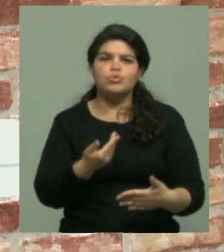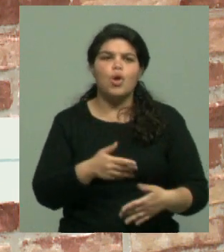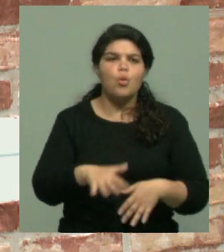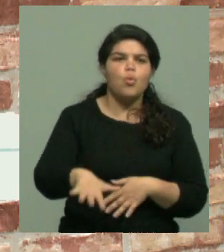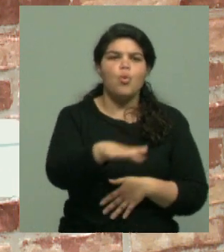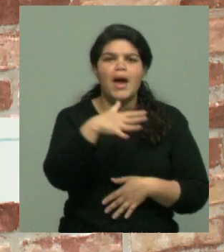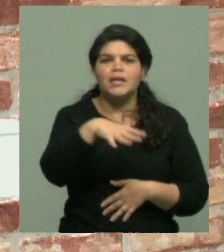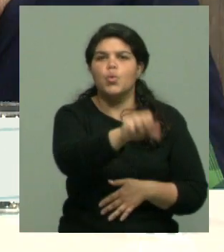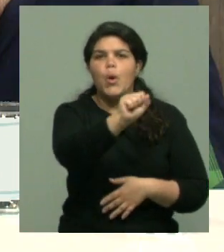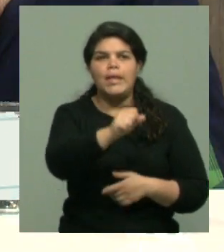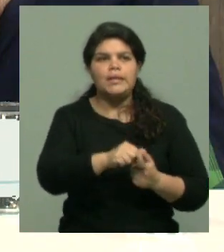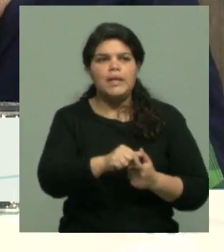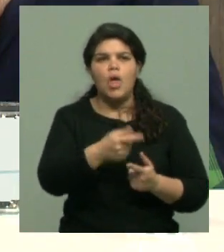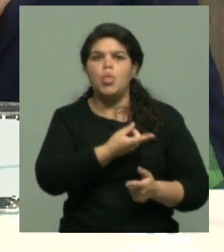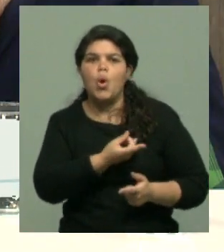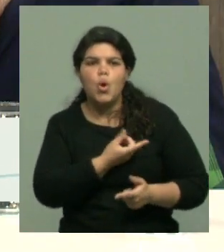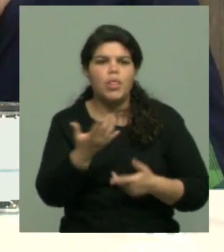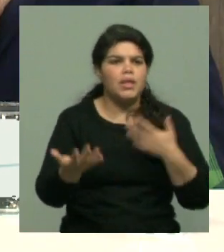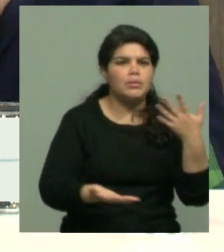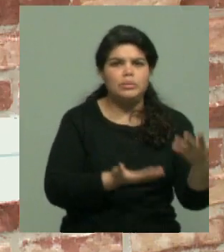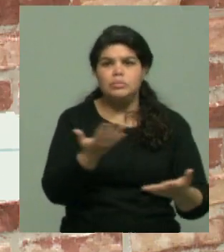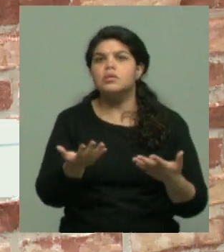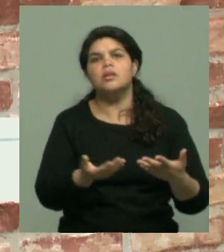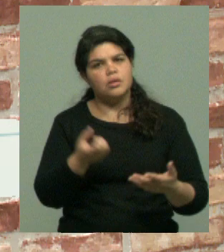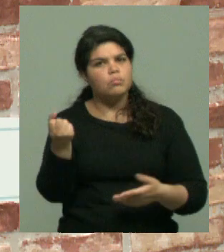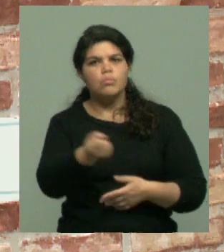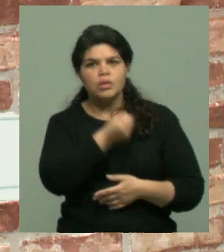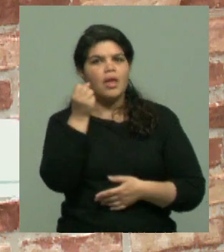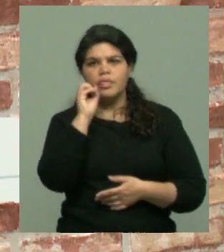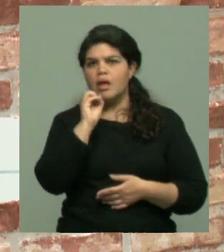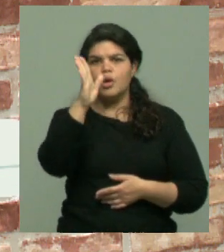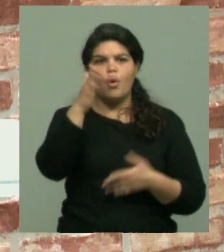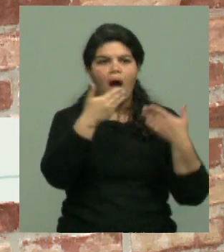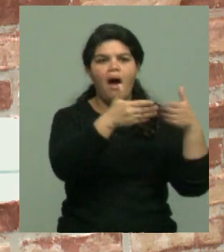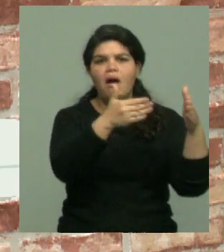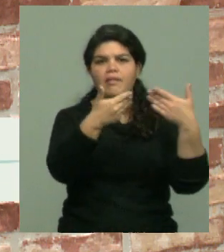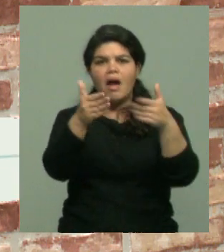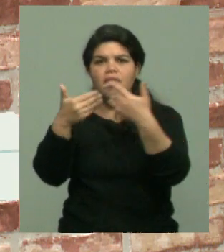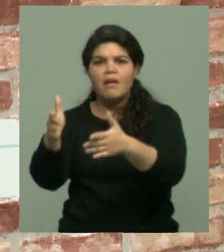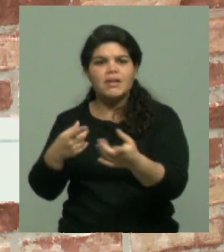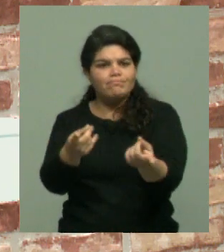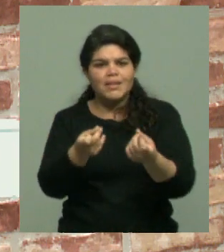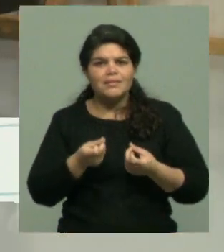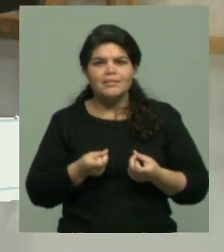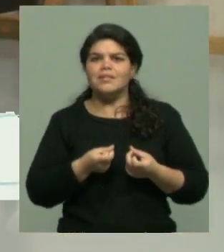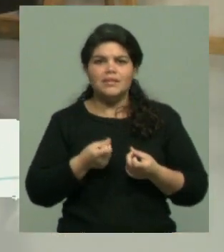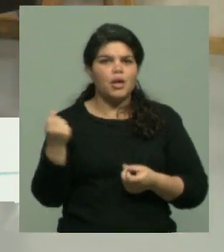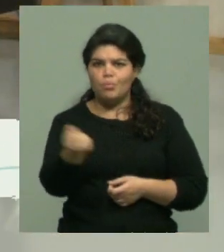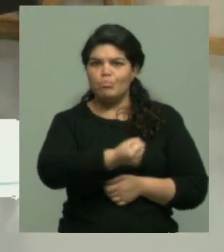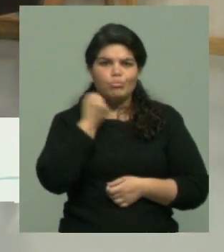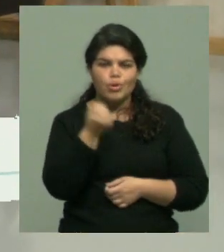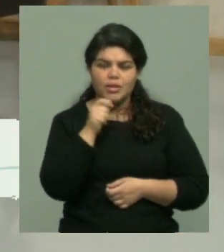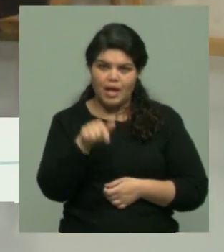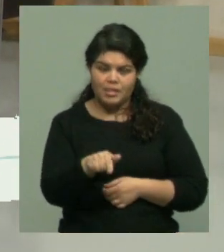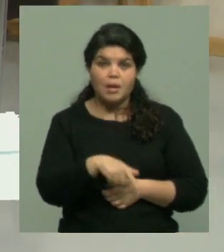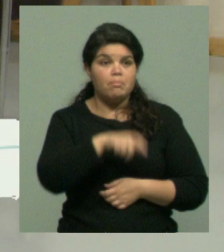entrenar, así es que realmente que los clubes estén abiertos a esa posibilidad es realmente muy bueno y meritorio, tanto para el